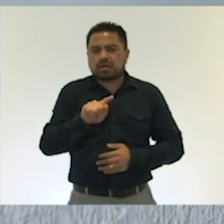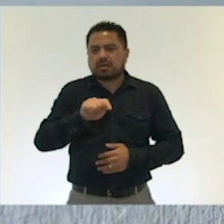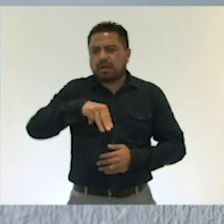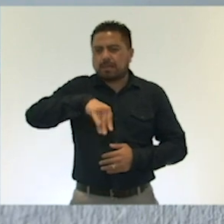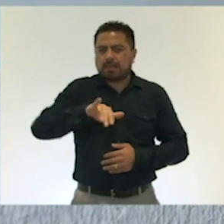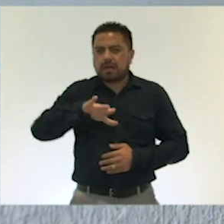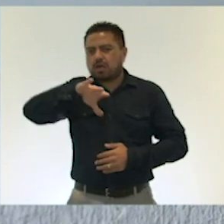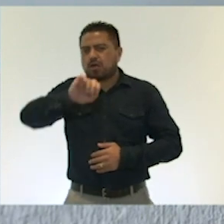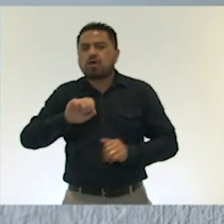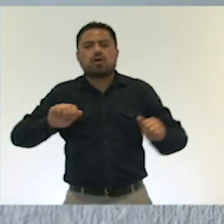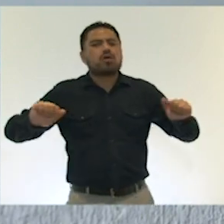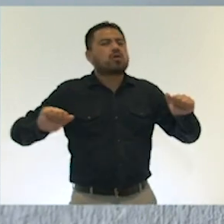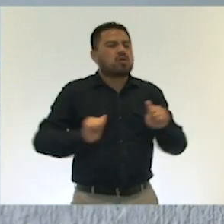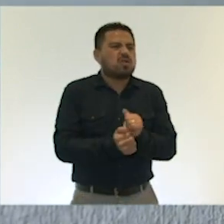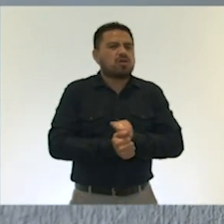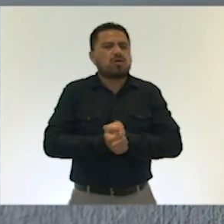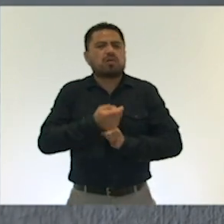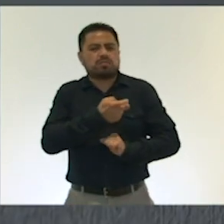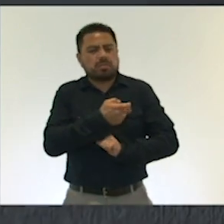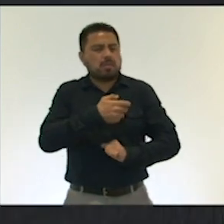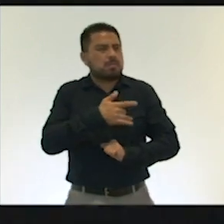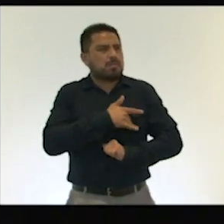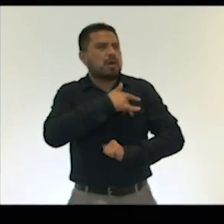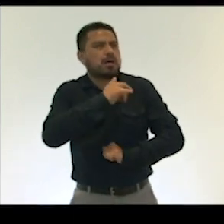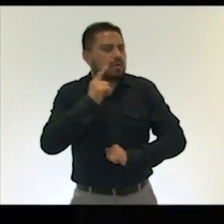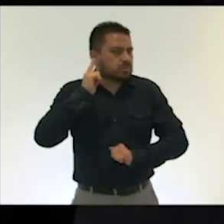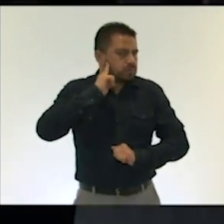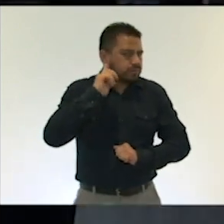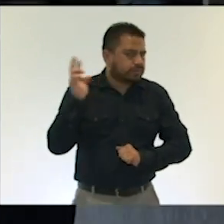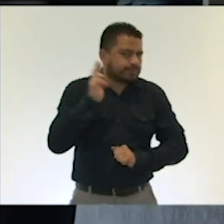pero también con este tinte melódico.